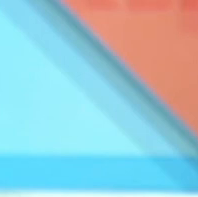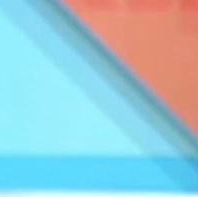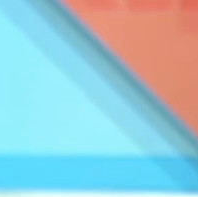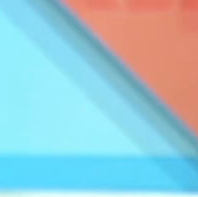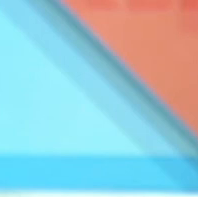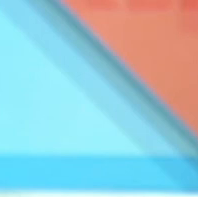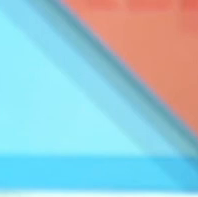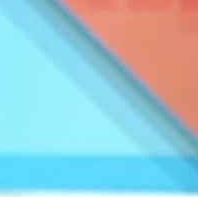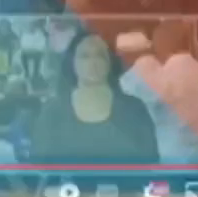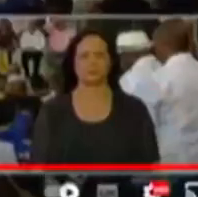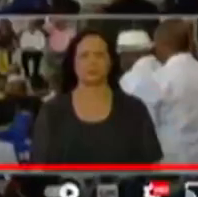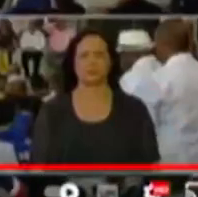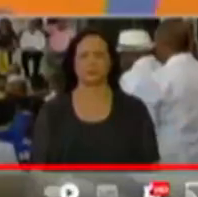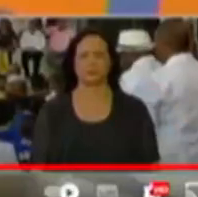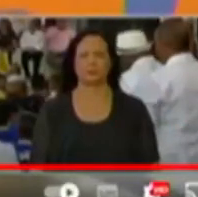coincidido.